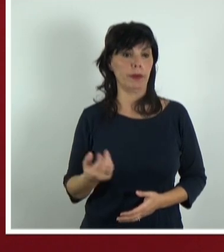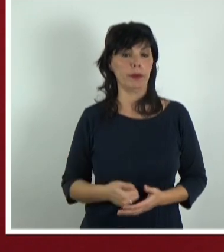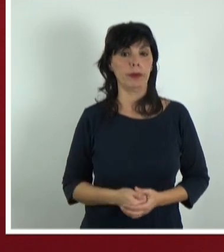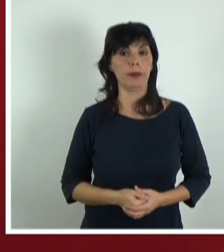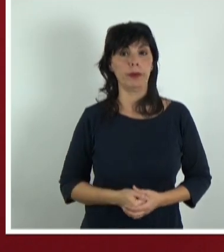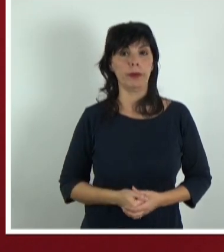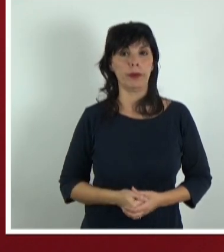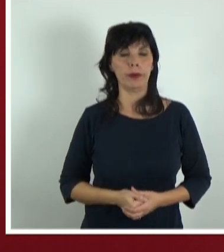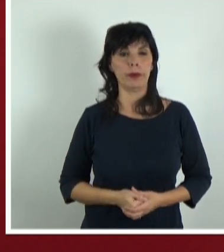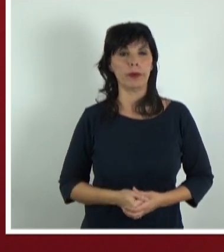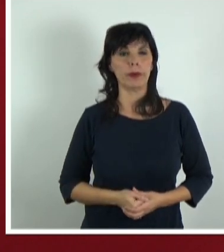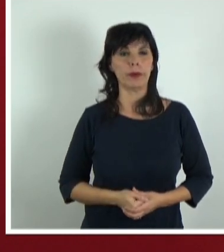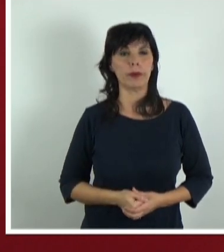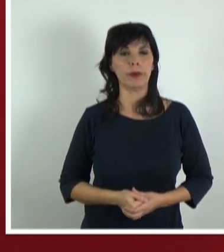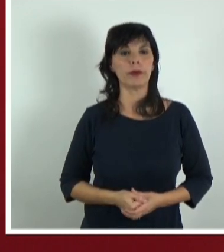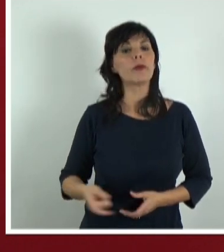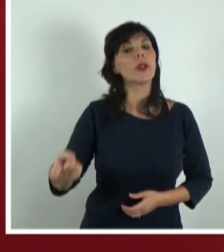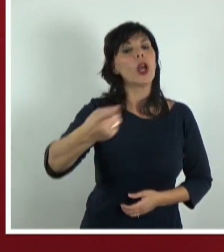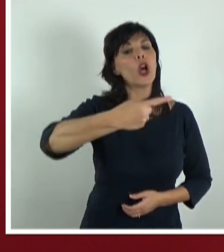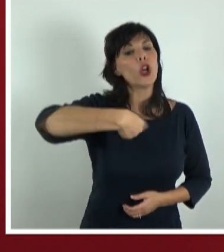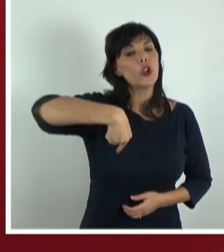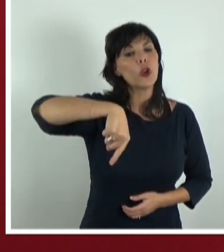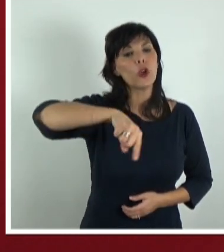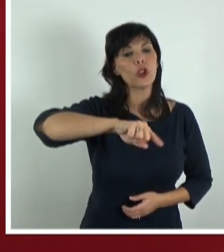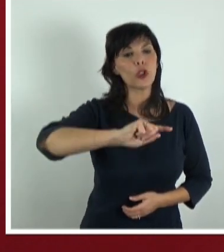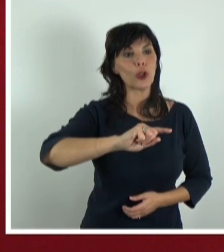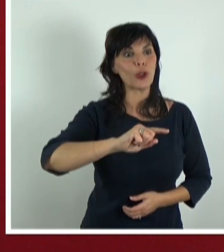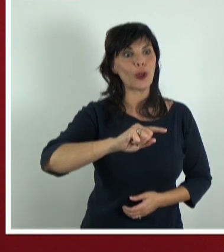celebramos el nacimiento de Jesucristo,